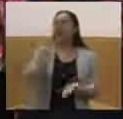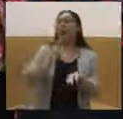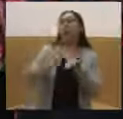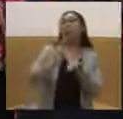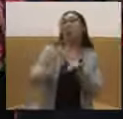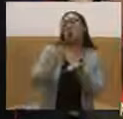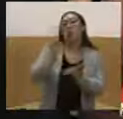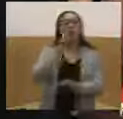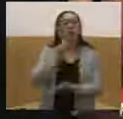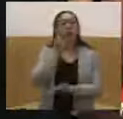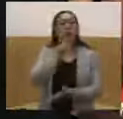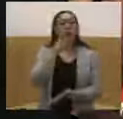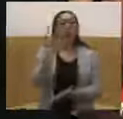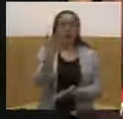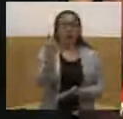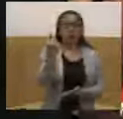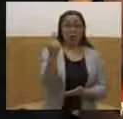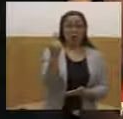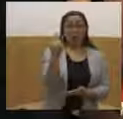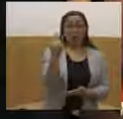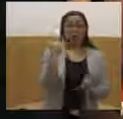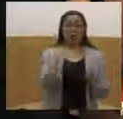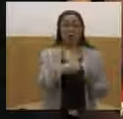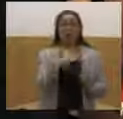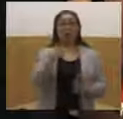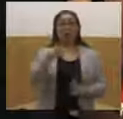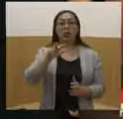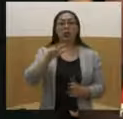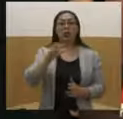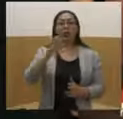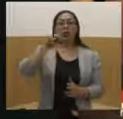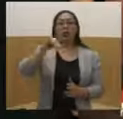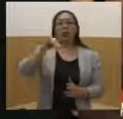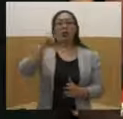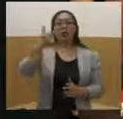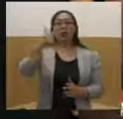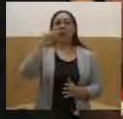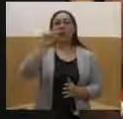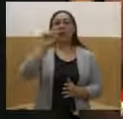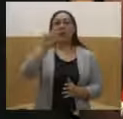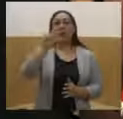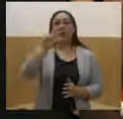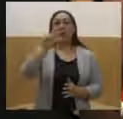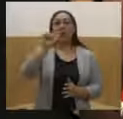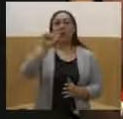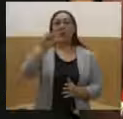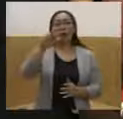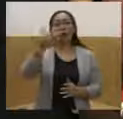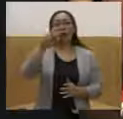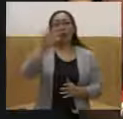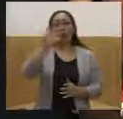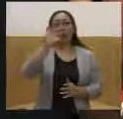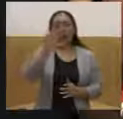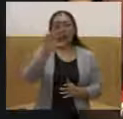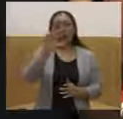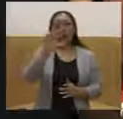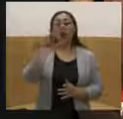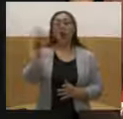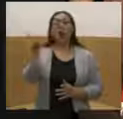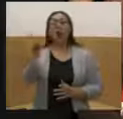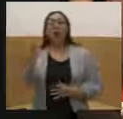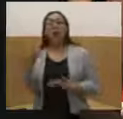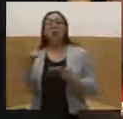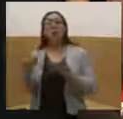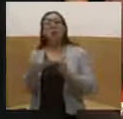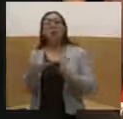4 de diciembre del 2018, el senador Miguel Ángel Osorio Chong presentó ante la misma comisión un proyecto para reformar